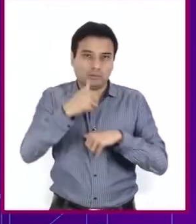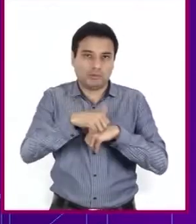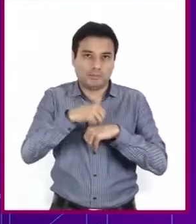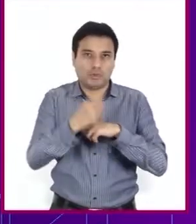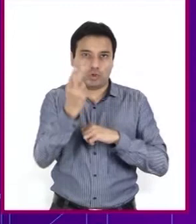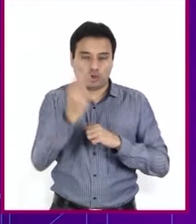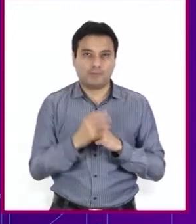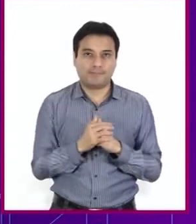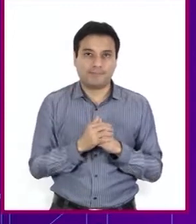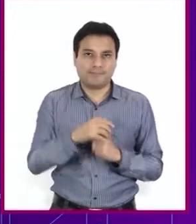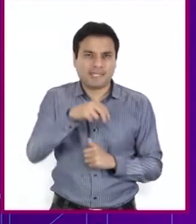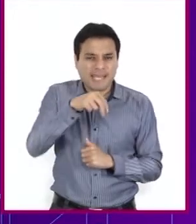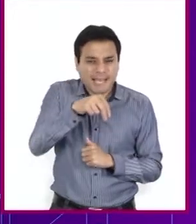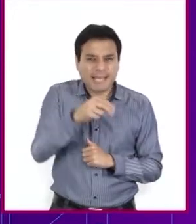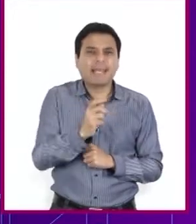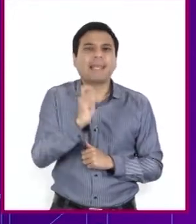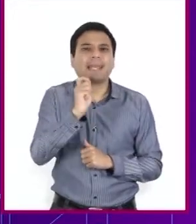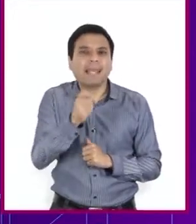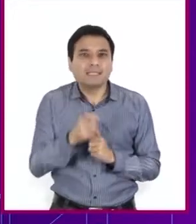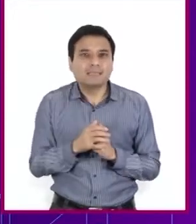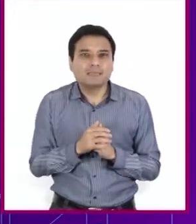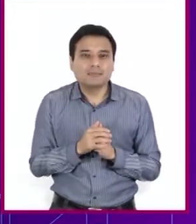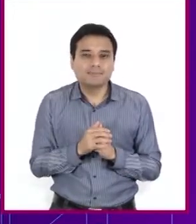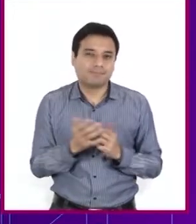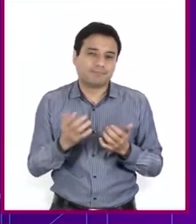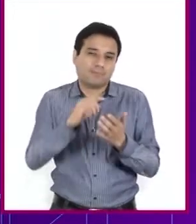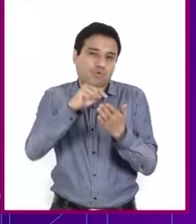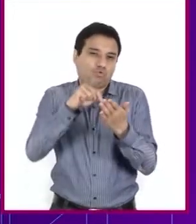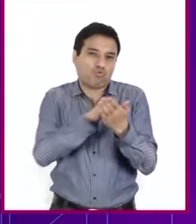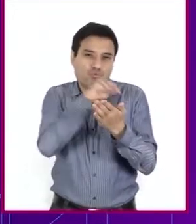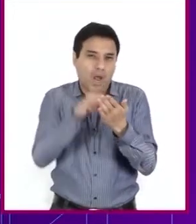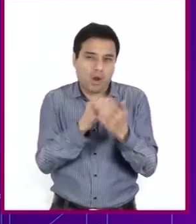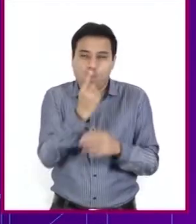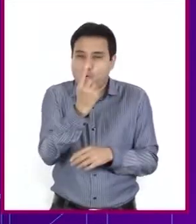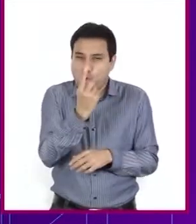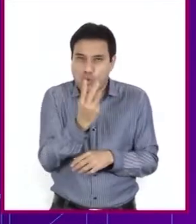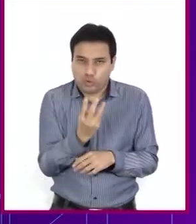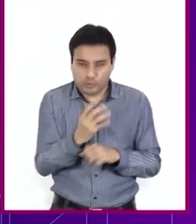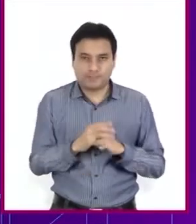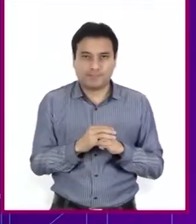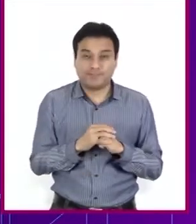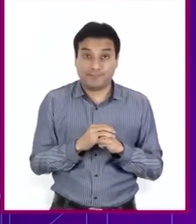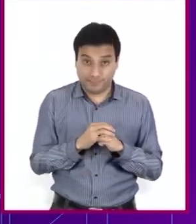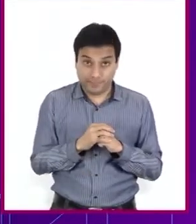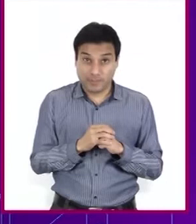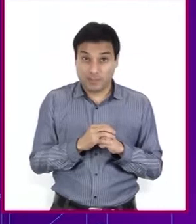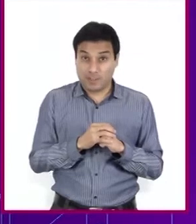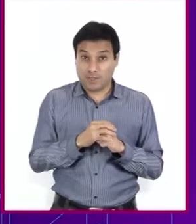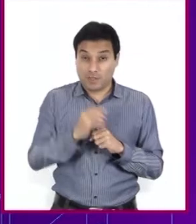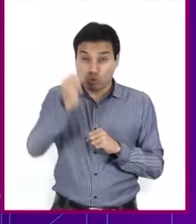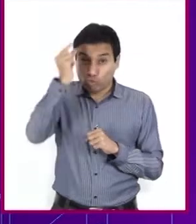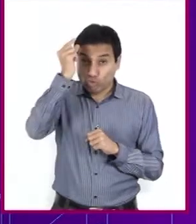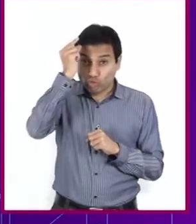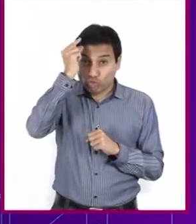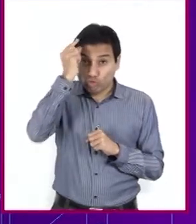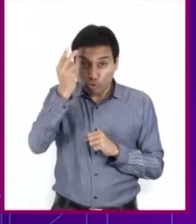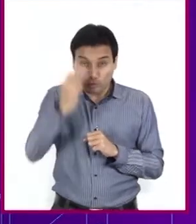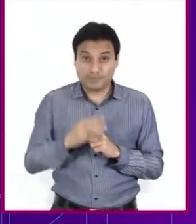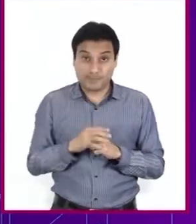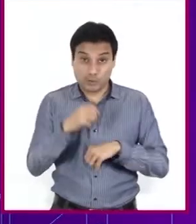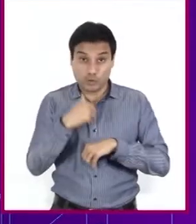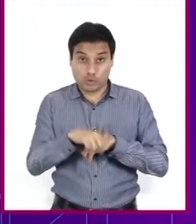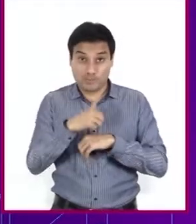n representa el número de figuras y si se eleva al cuadrado, es decir, si se multiplica el